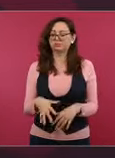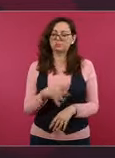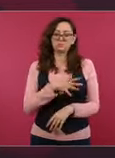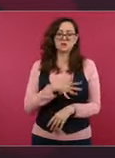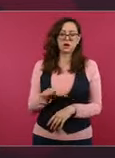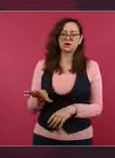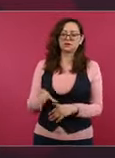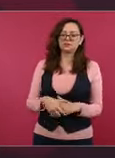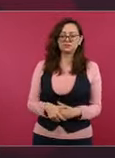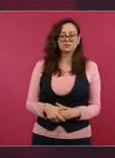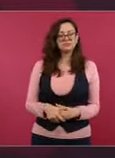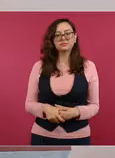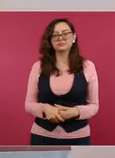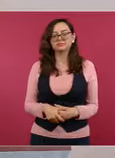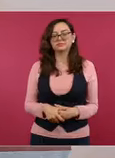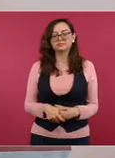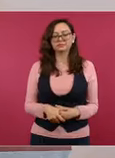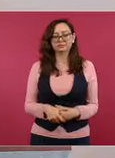increíble.